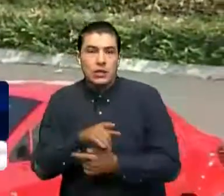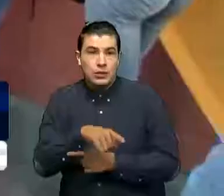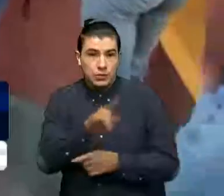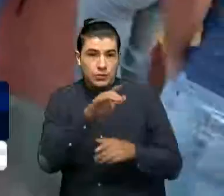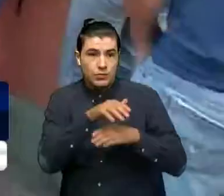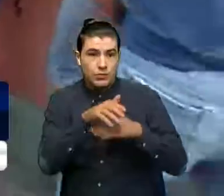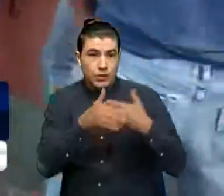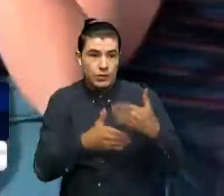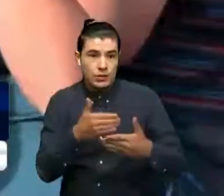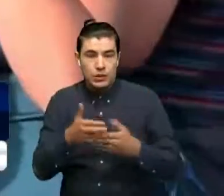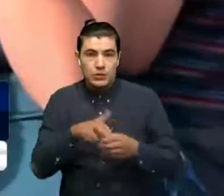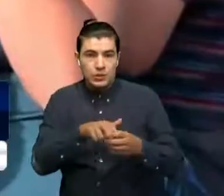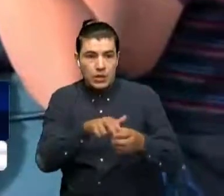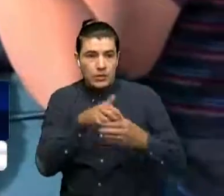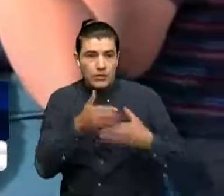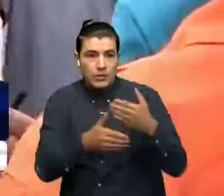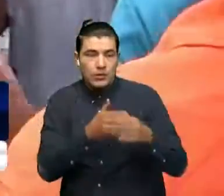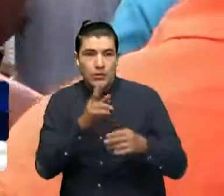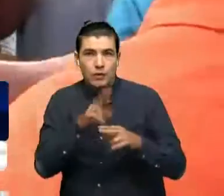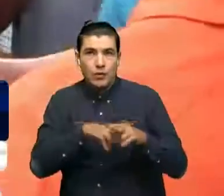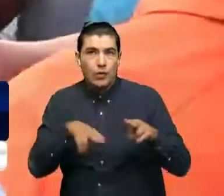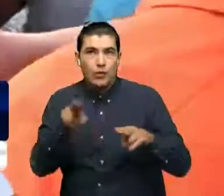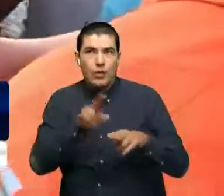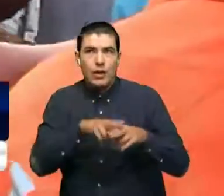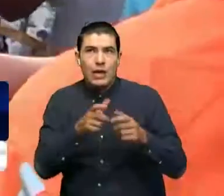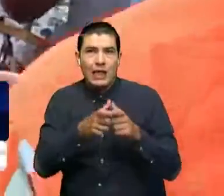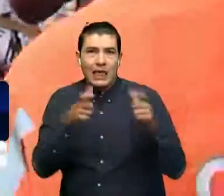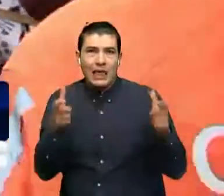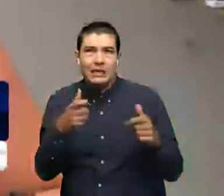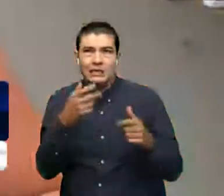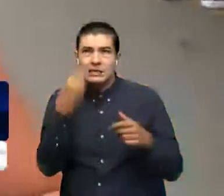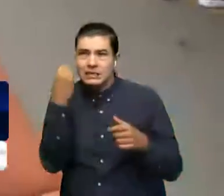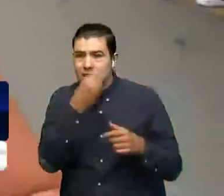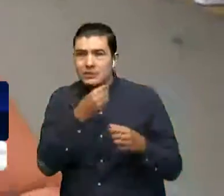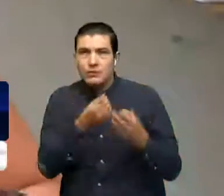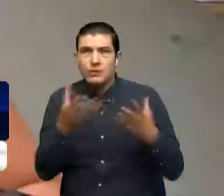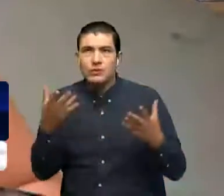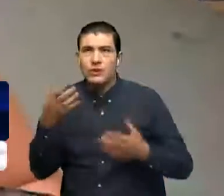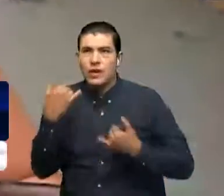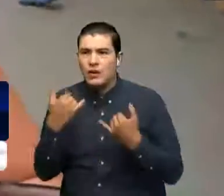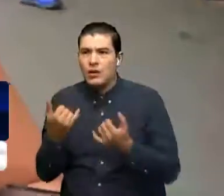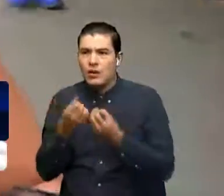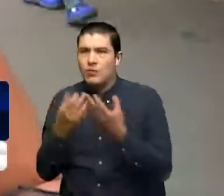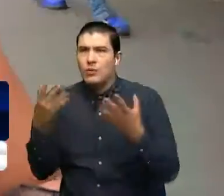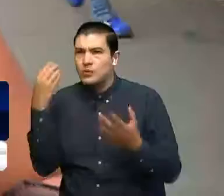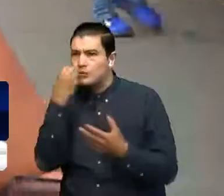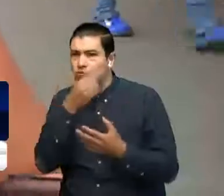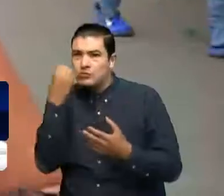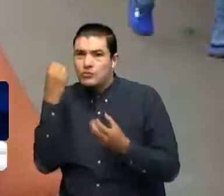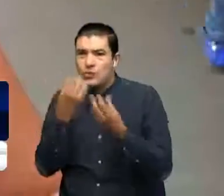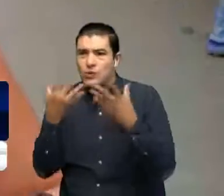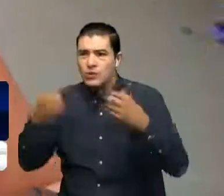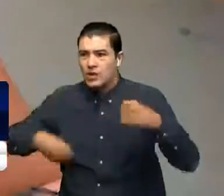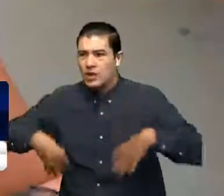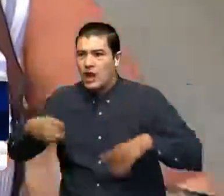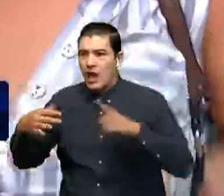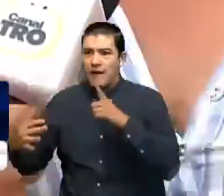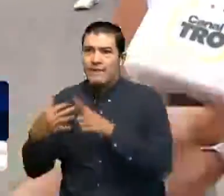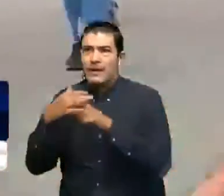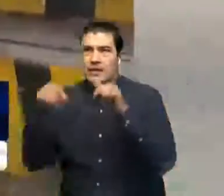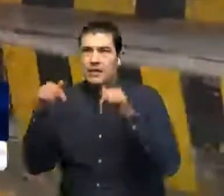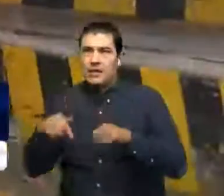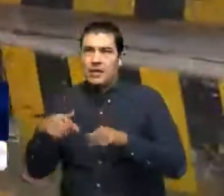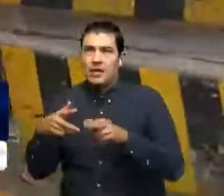trámites, según los venezolanos, aumentan la corrupción ante sus necesidades. Hay muchos medios de corrupción que lamentablemente nos obstruyen el